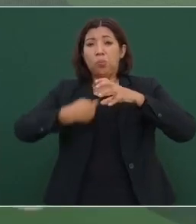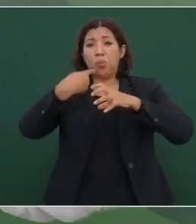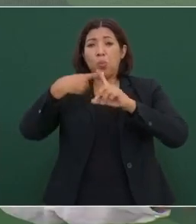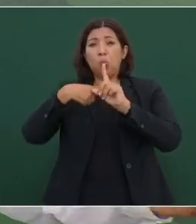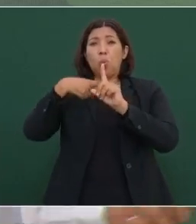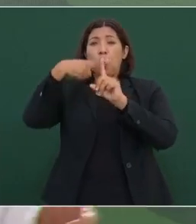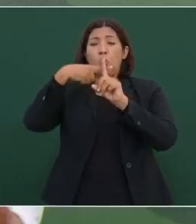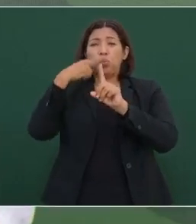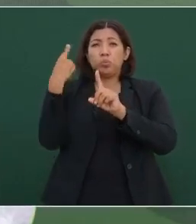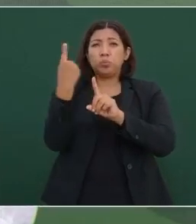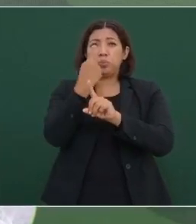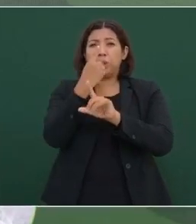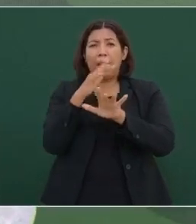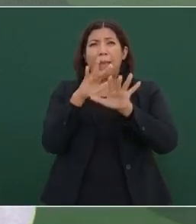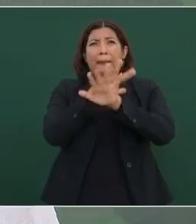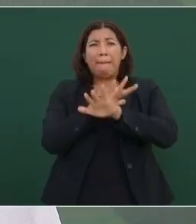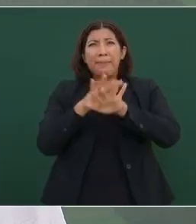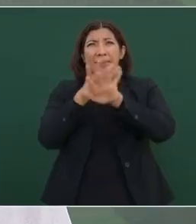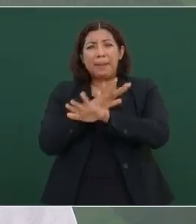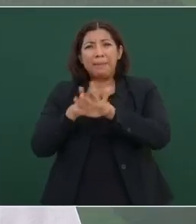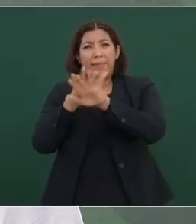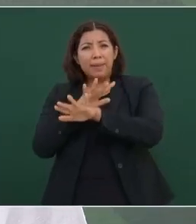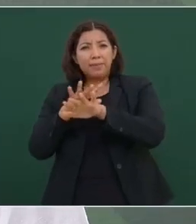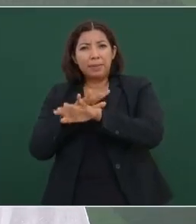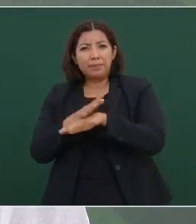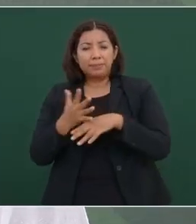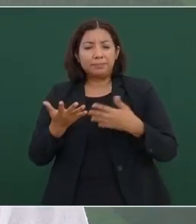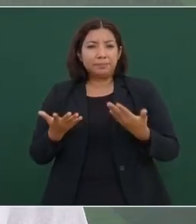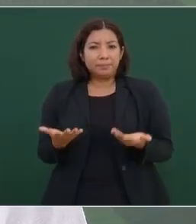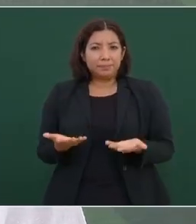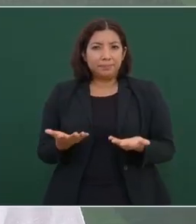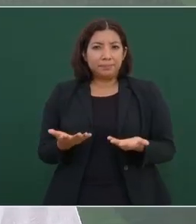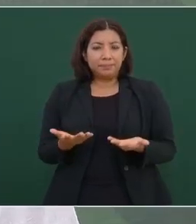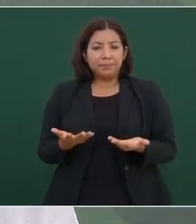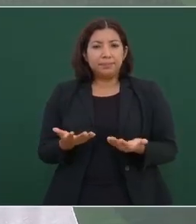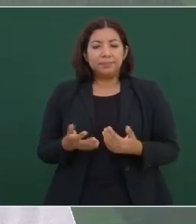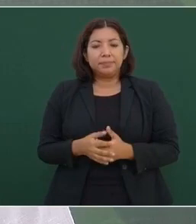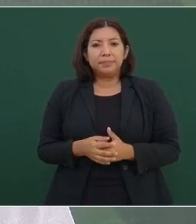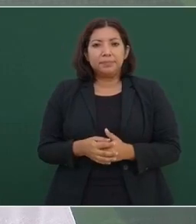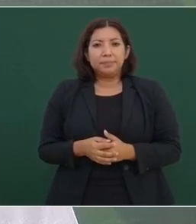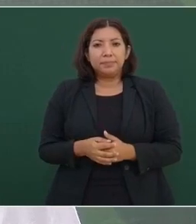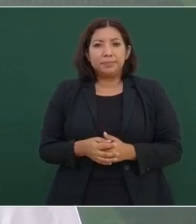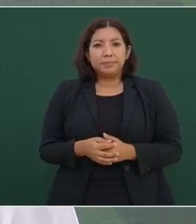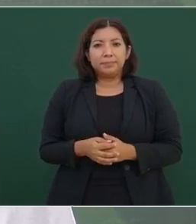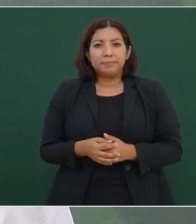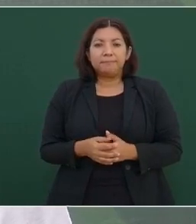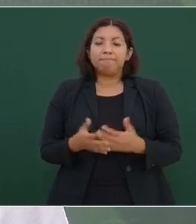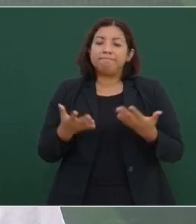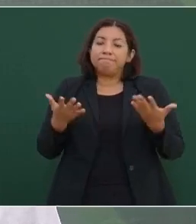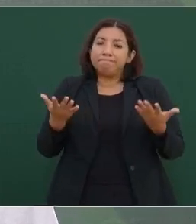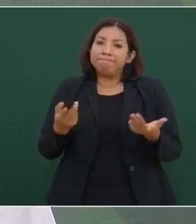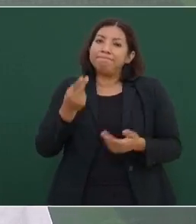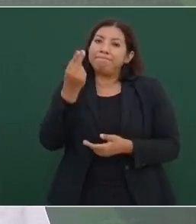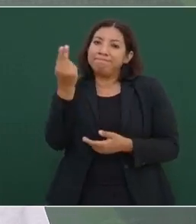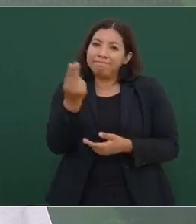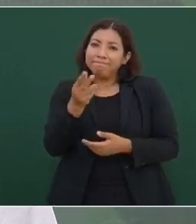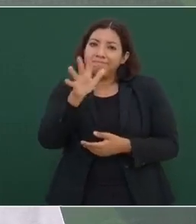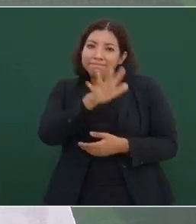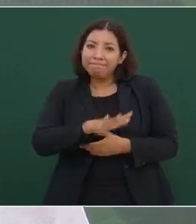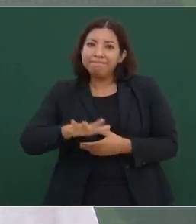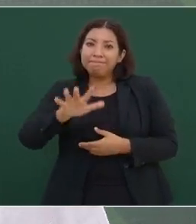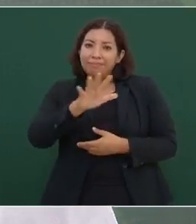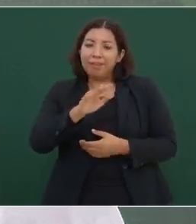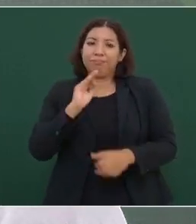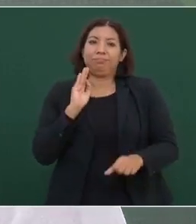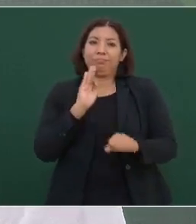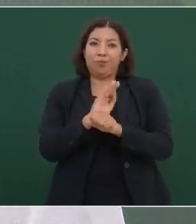qué más apoyo para conservar el medio ambiente